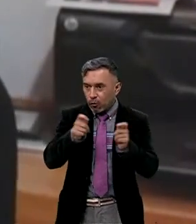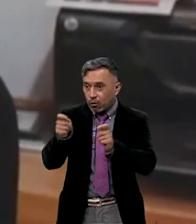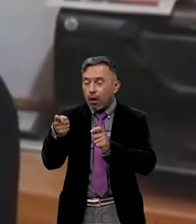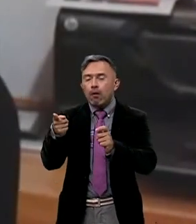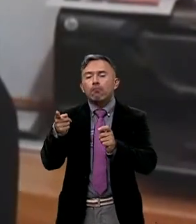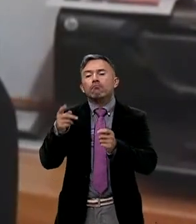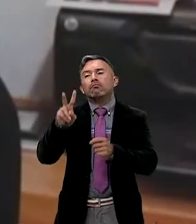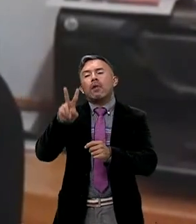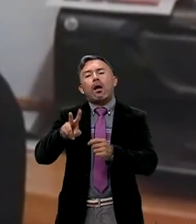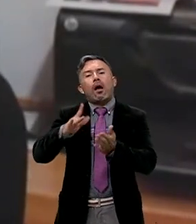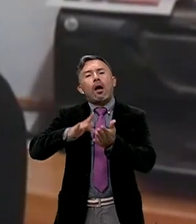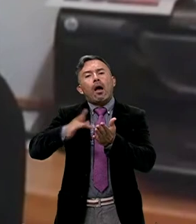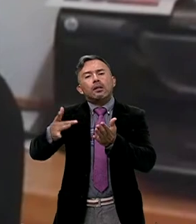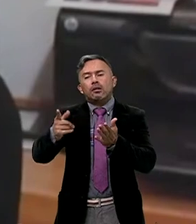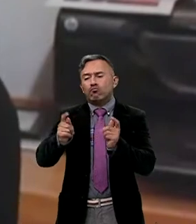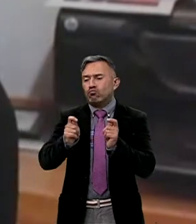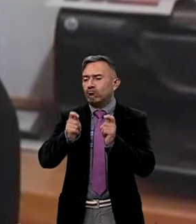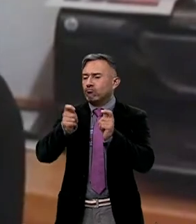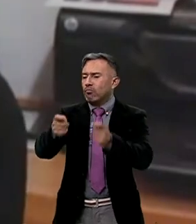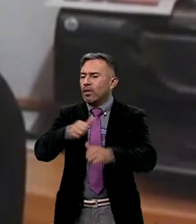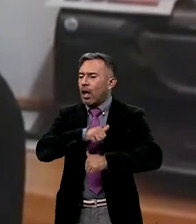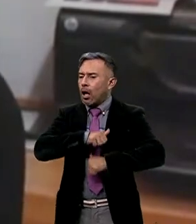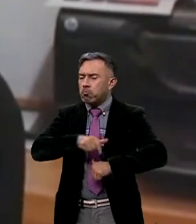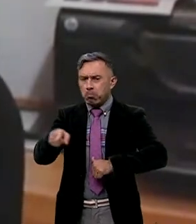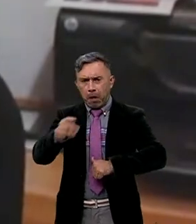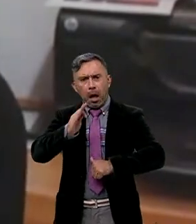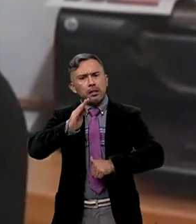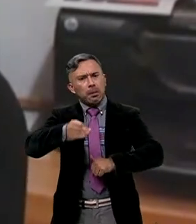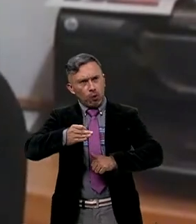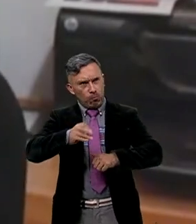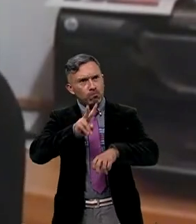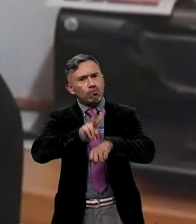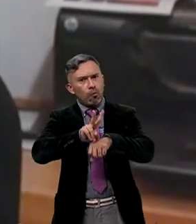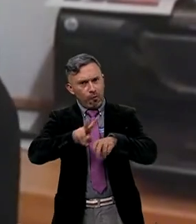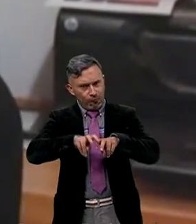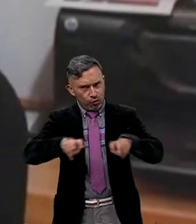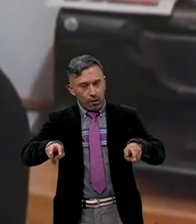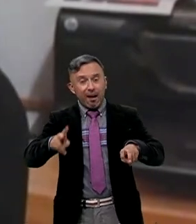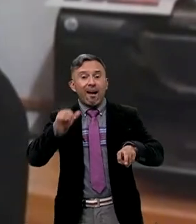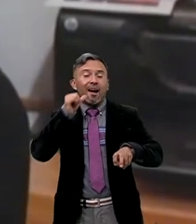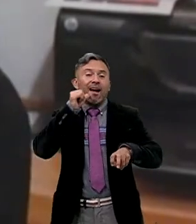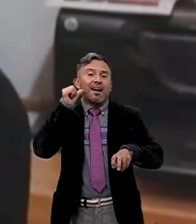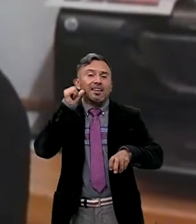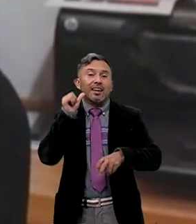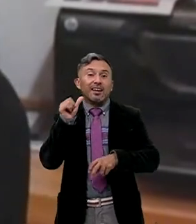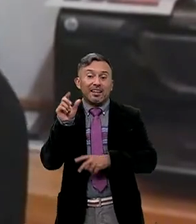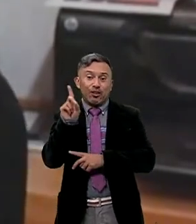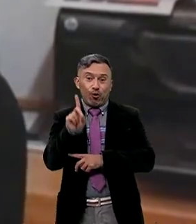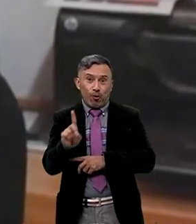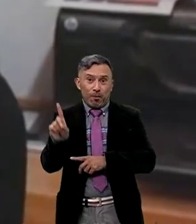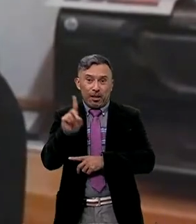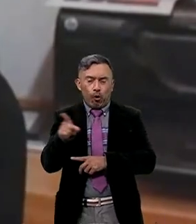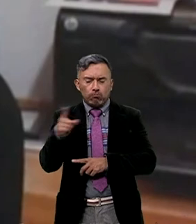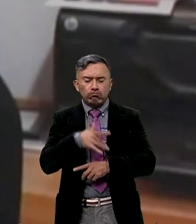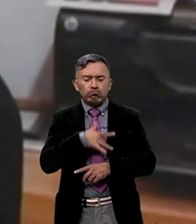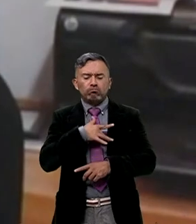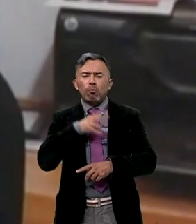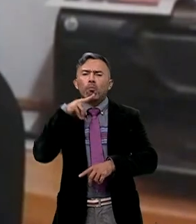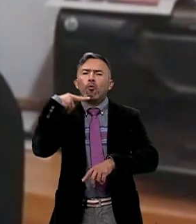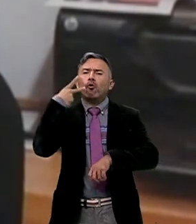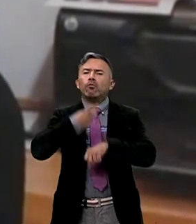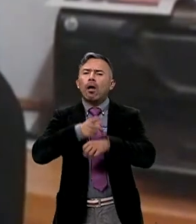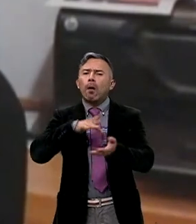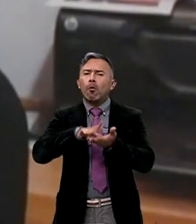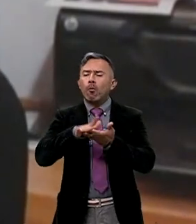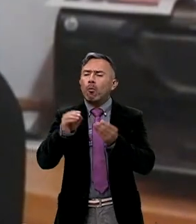este cargo tan importante gracias por habernos regalado el domingo del día de ayer y por estar ahí